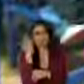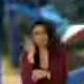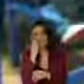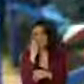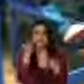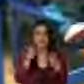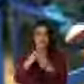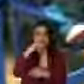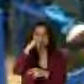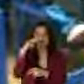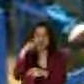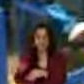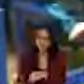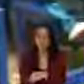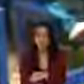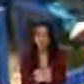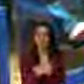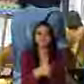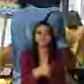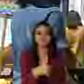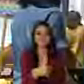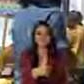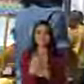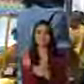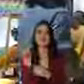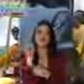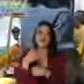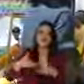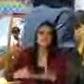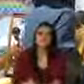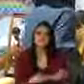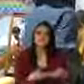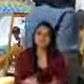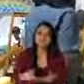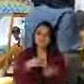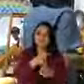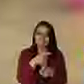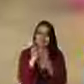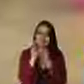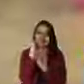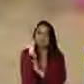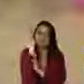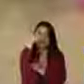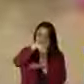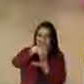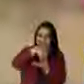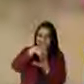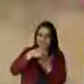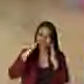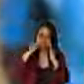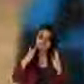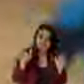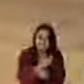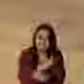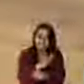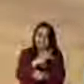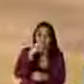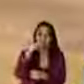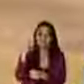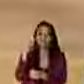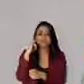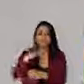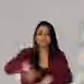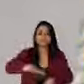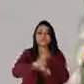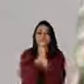todo los pequeños, recibieron el Guagua Centro El Arbolito, el mismo que dará atención integral a los pequeñitos del sector de la